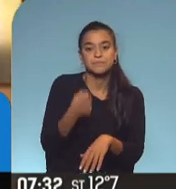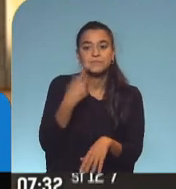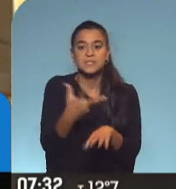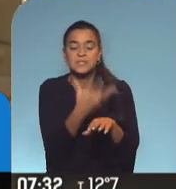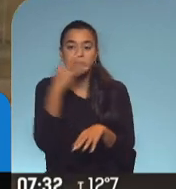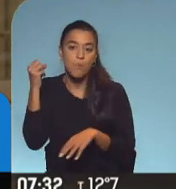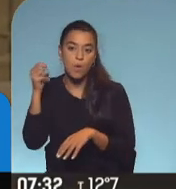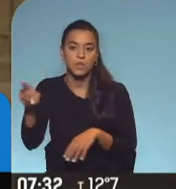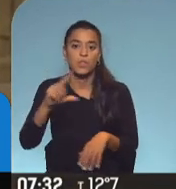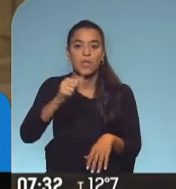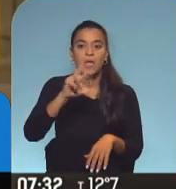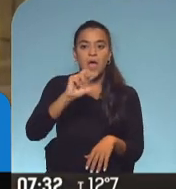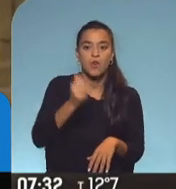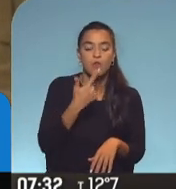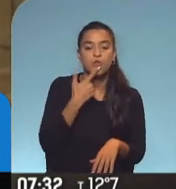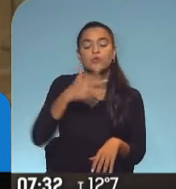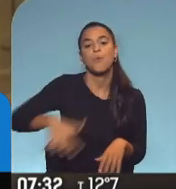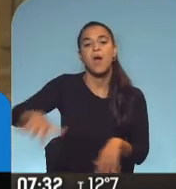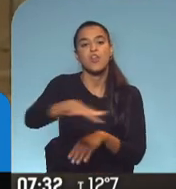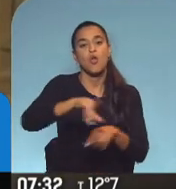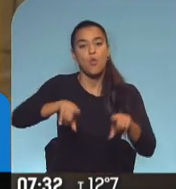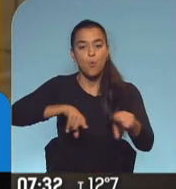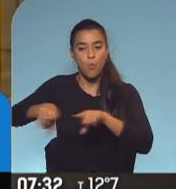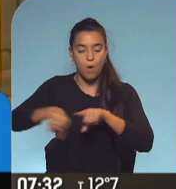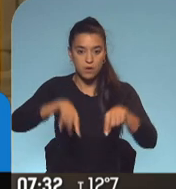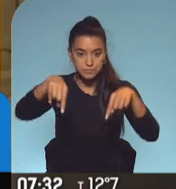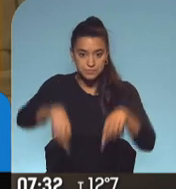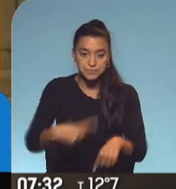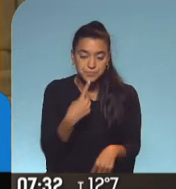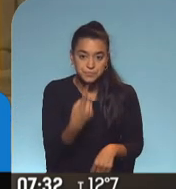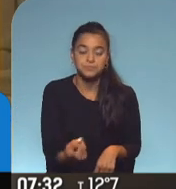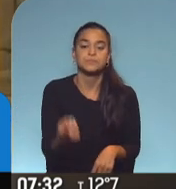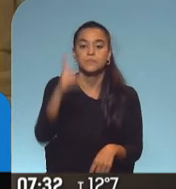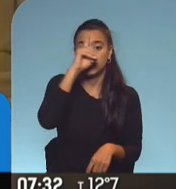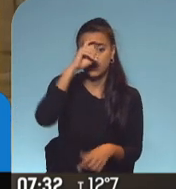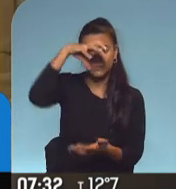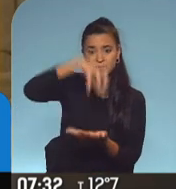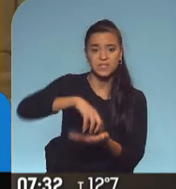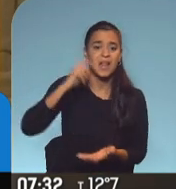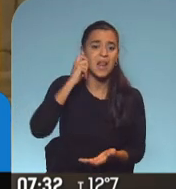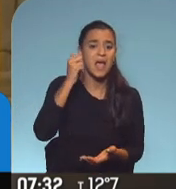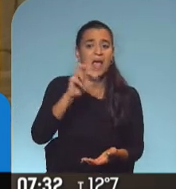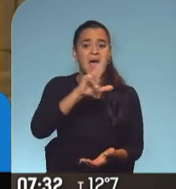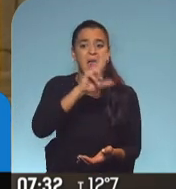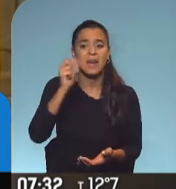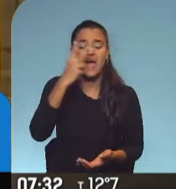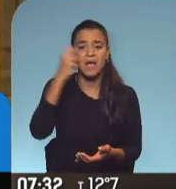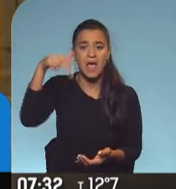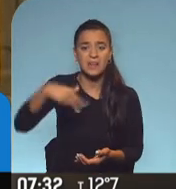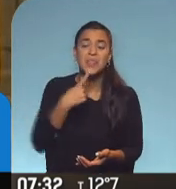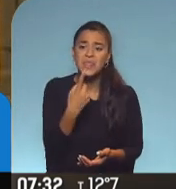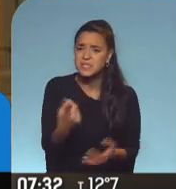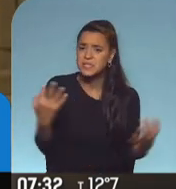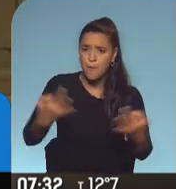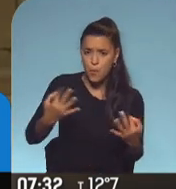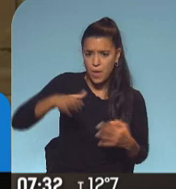Carlos, que se la llevó del barrio de Villa Lugano. Y aquí lo que nos dicen desde el Hospital Garrahan es que la niña está muy bien, que